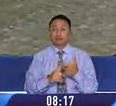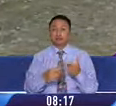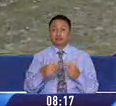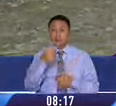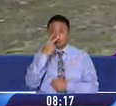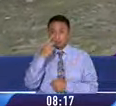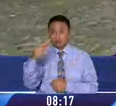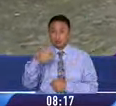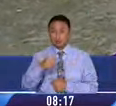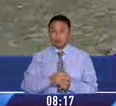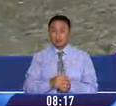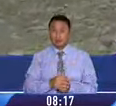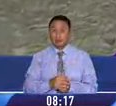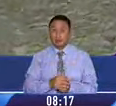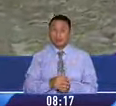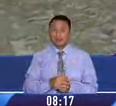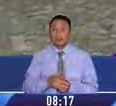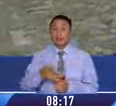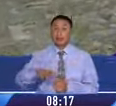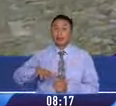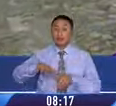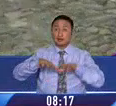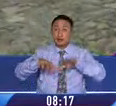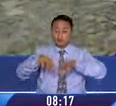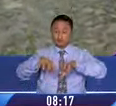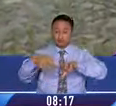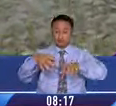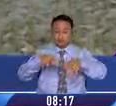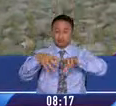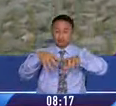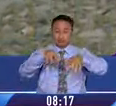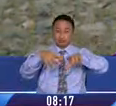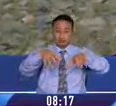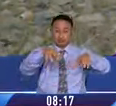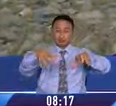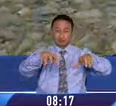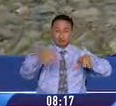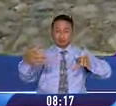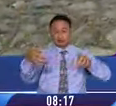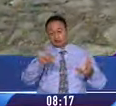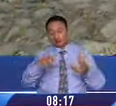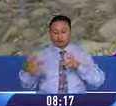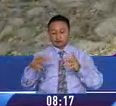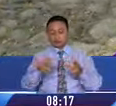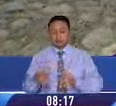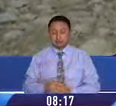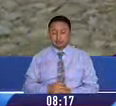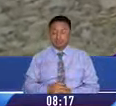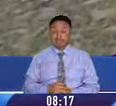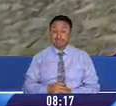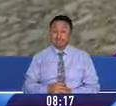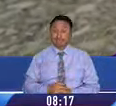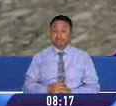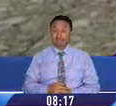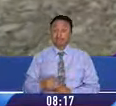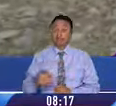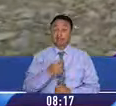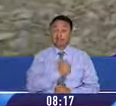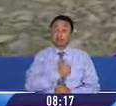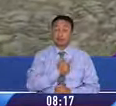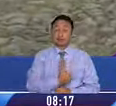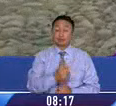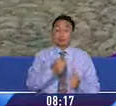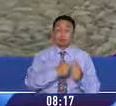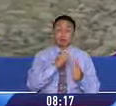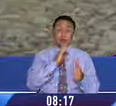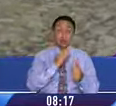que se está levantando ya muchas de las piedras que están en la calle. Realmente, aparte de la pena del desperdicio